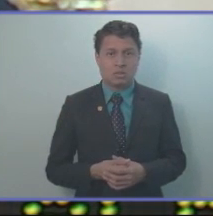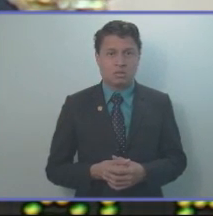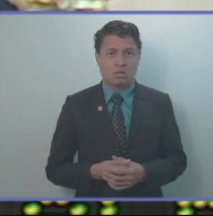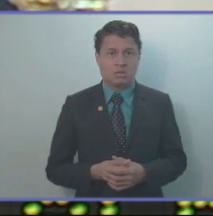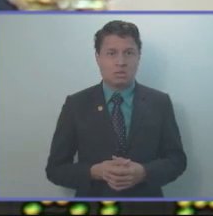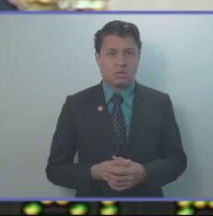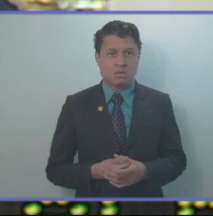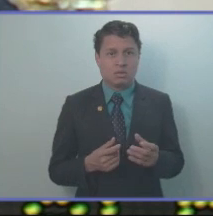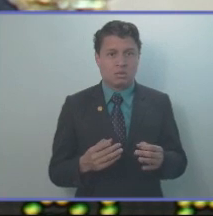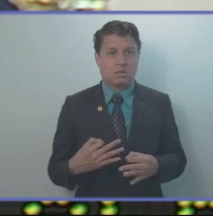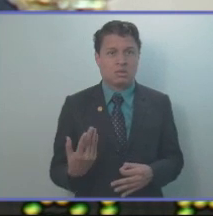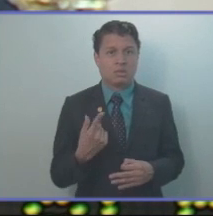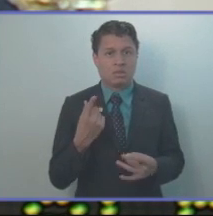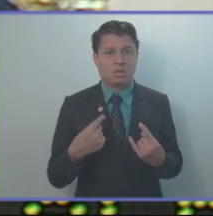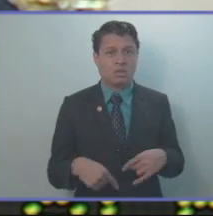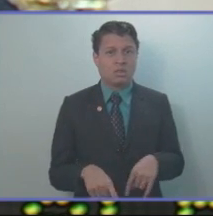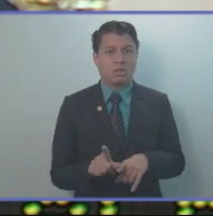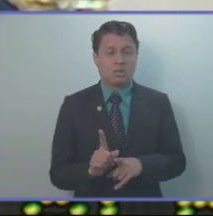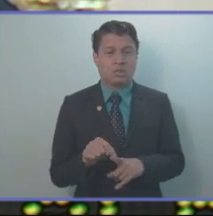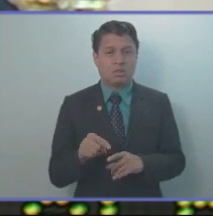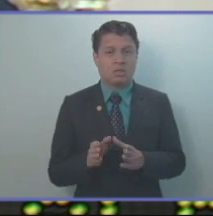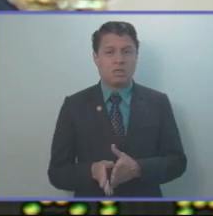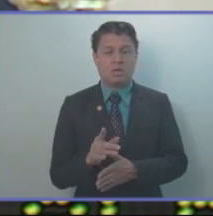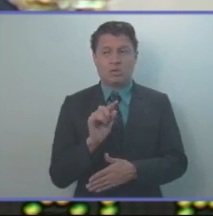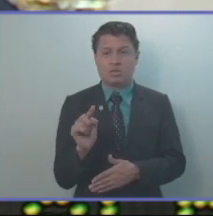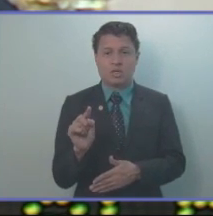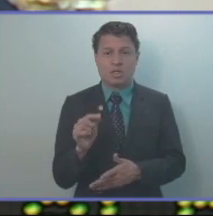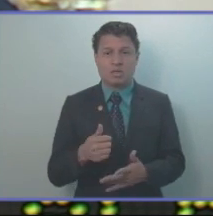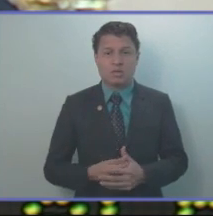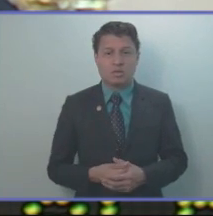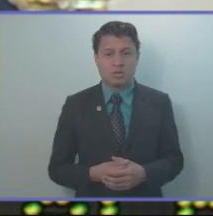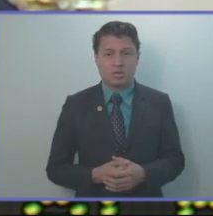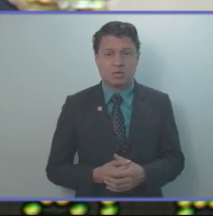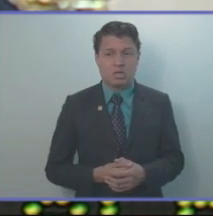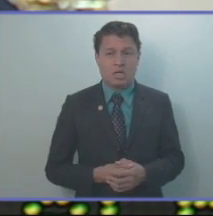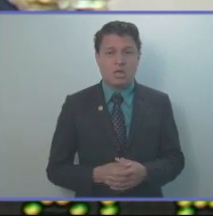tiempo esta institución de ANDA.